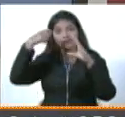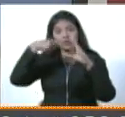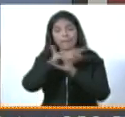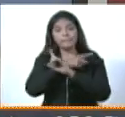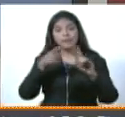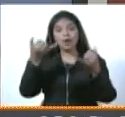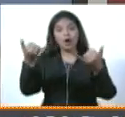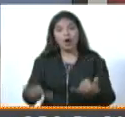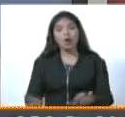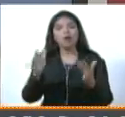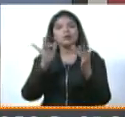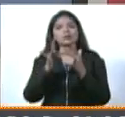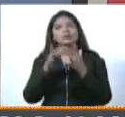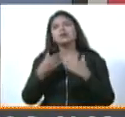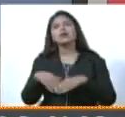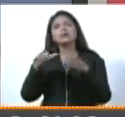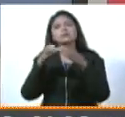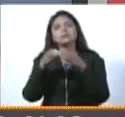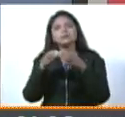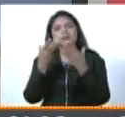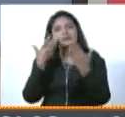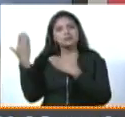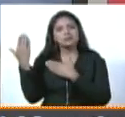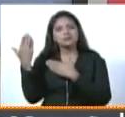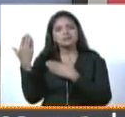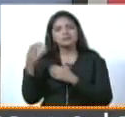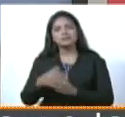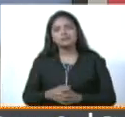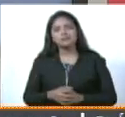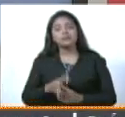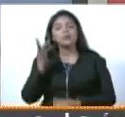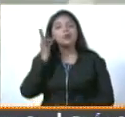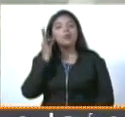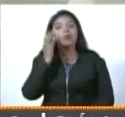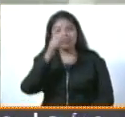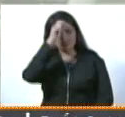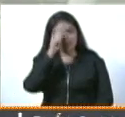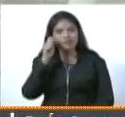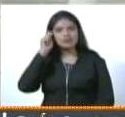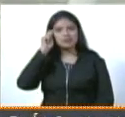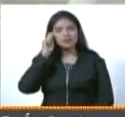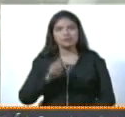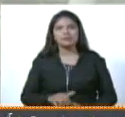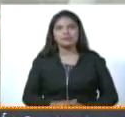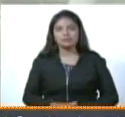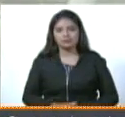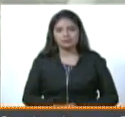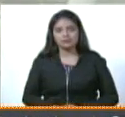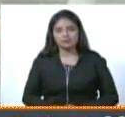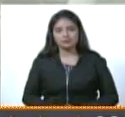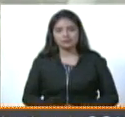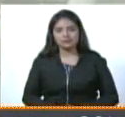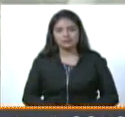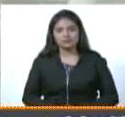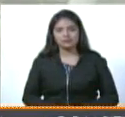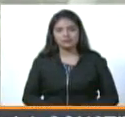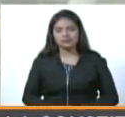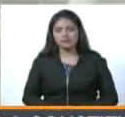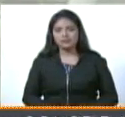Nos vamos al Comando Estratégico Operacional. Vamos a escuchar palabras de la rectora Tibisay Lucena. Con el servicio